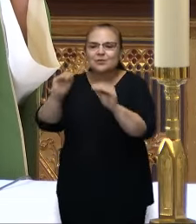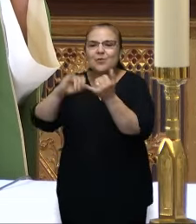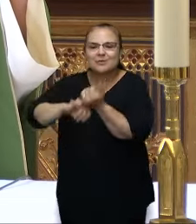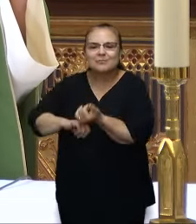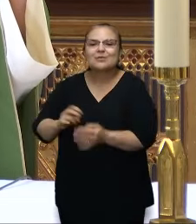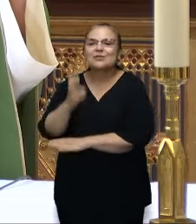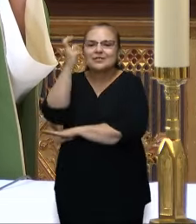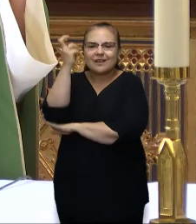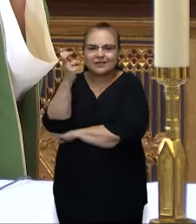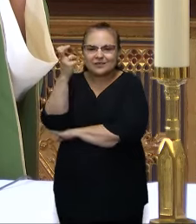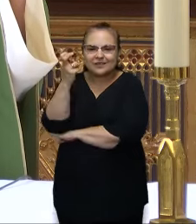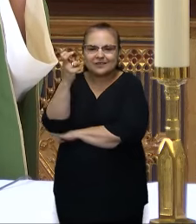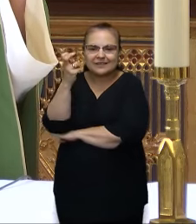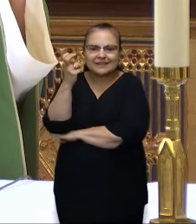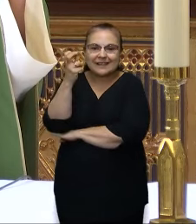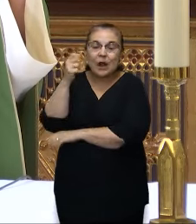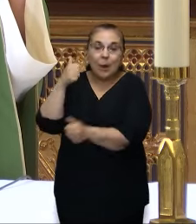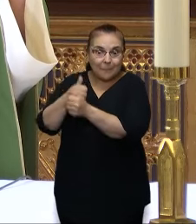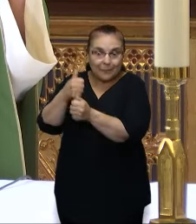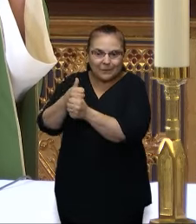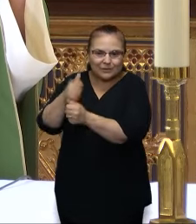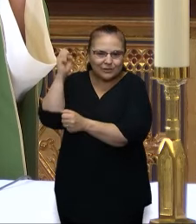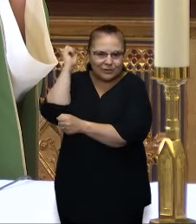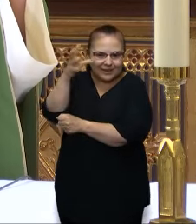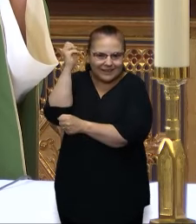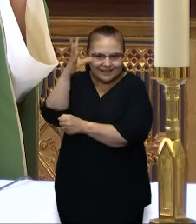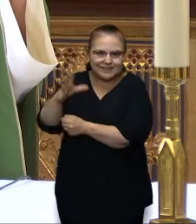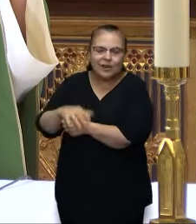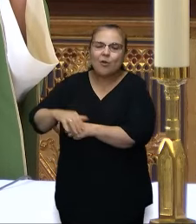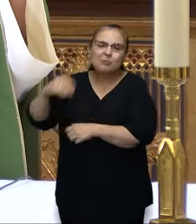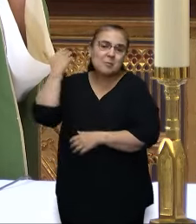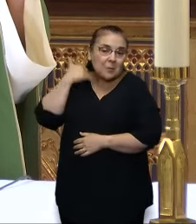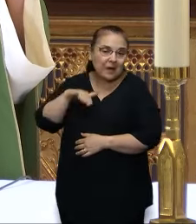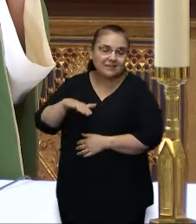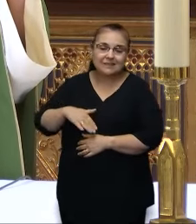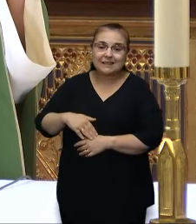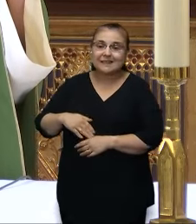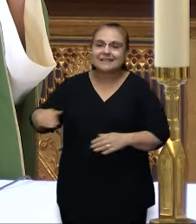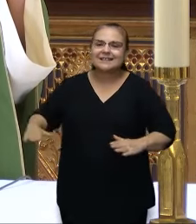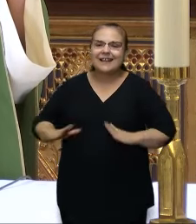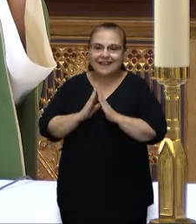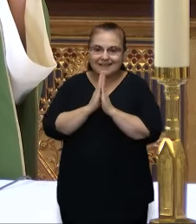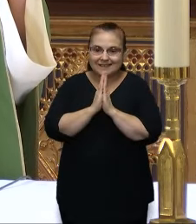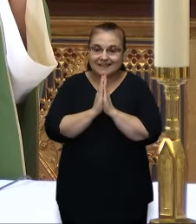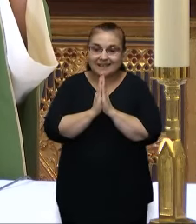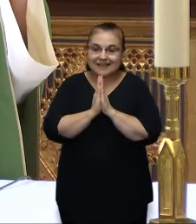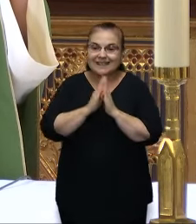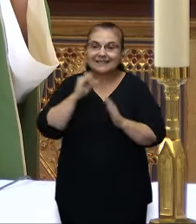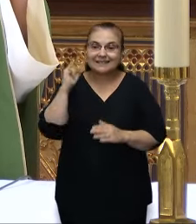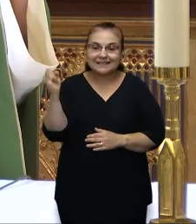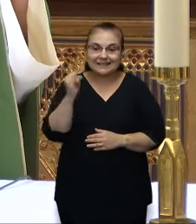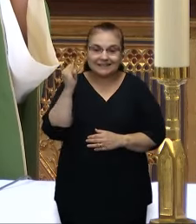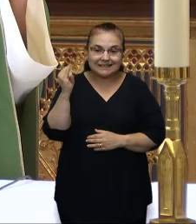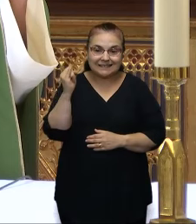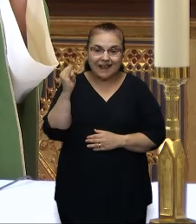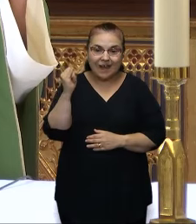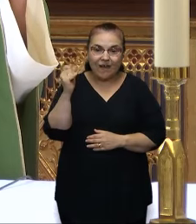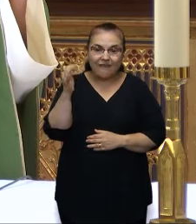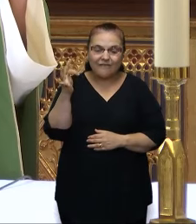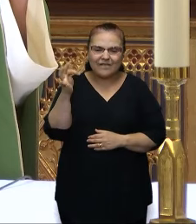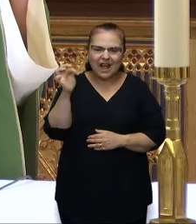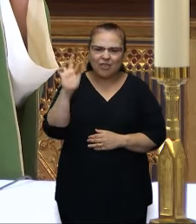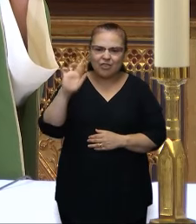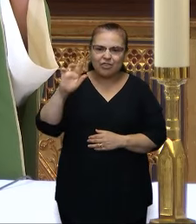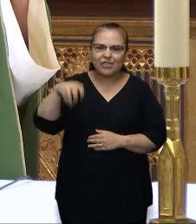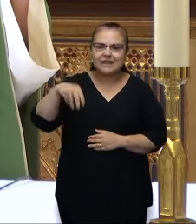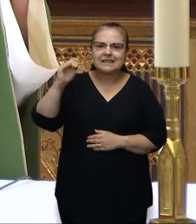esposo San José los apóstoles los mártires Santa Juana Francisca de santal